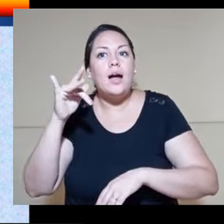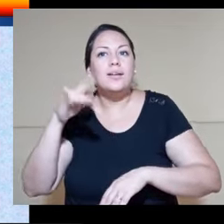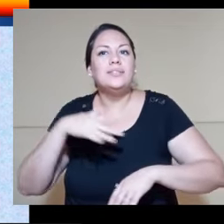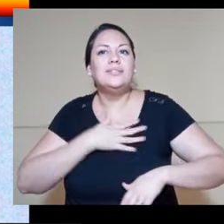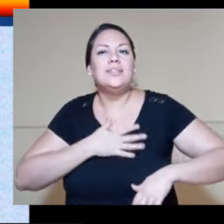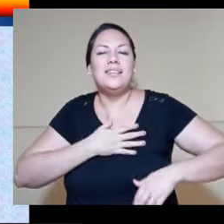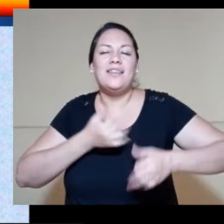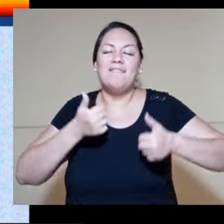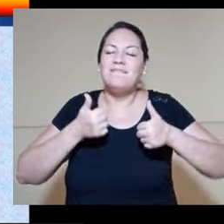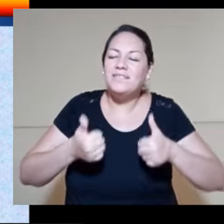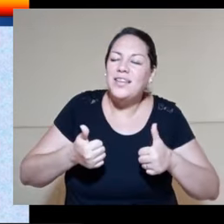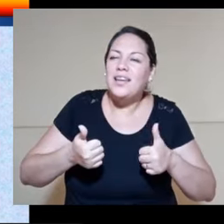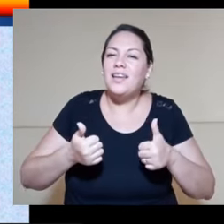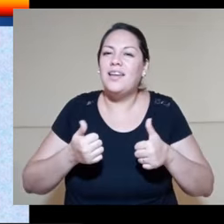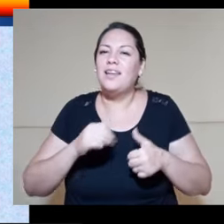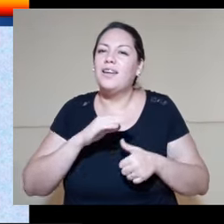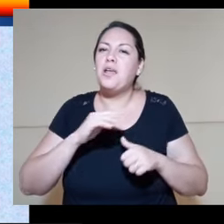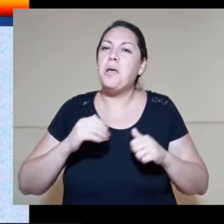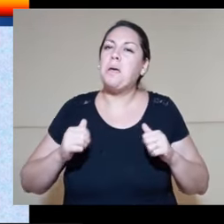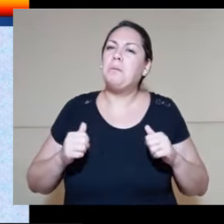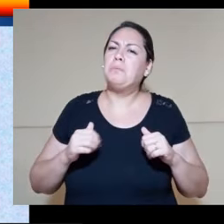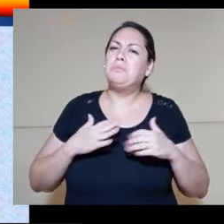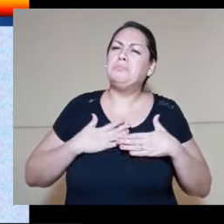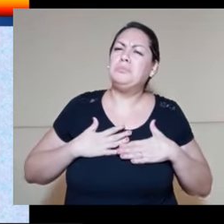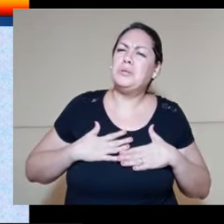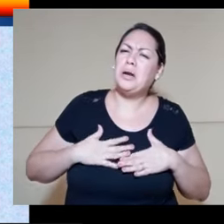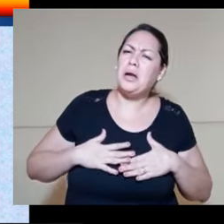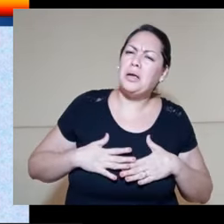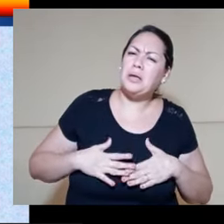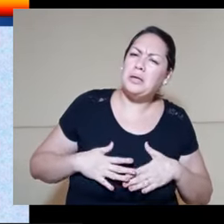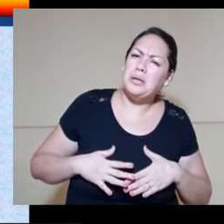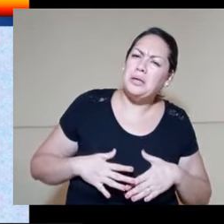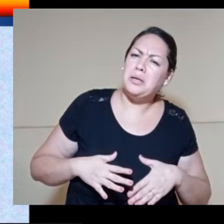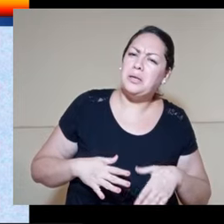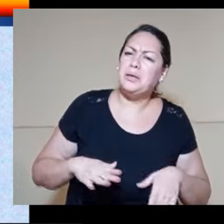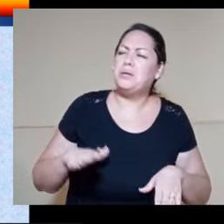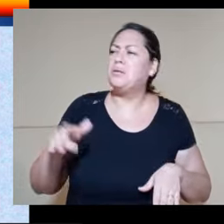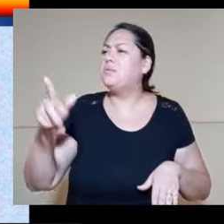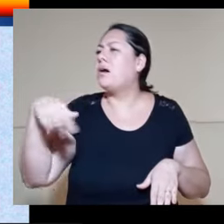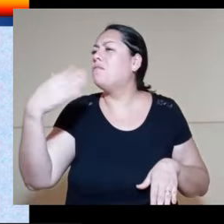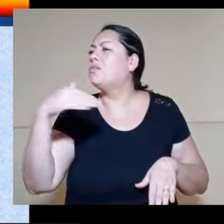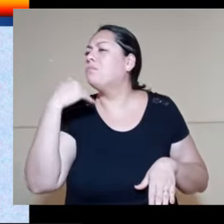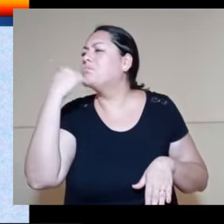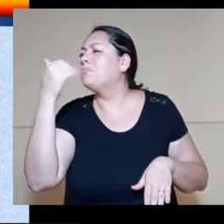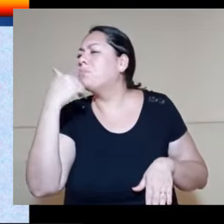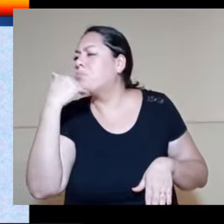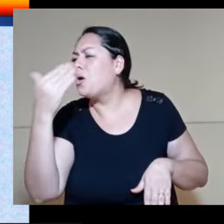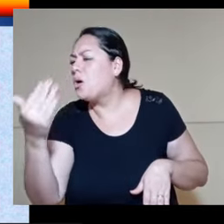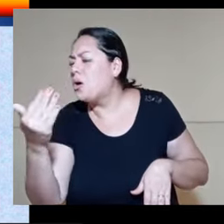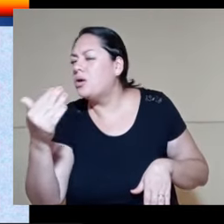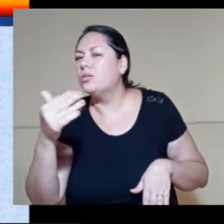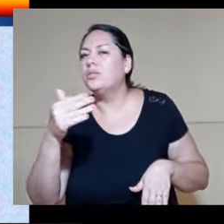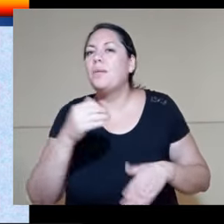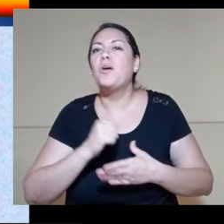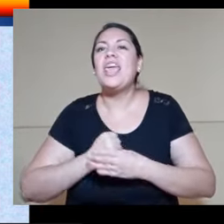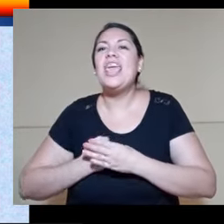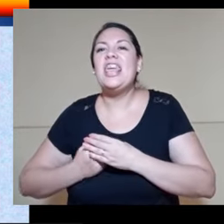GABA produce esa sensación de bienestar, de sedación, ¿no es cierto?, de que no me importa nada.